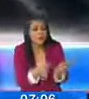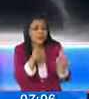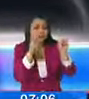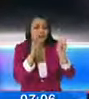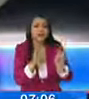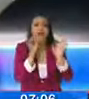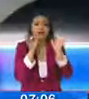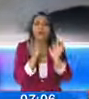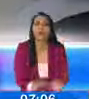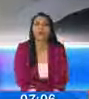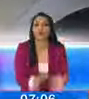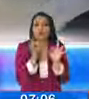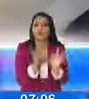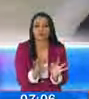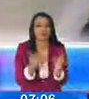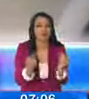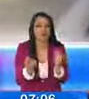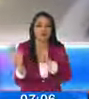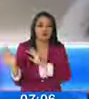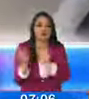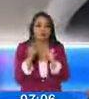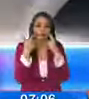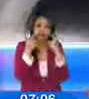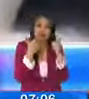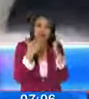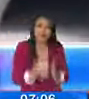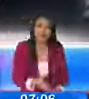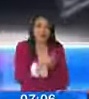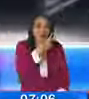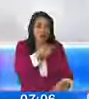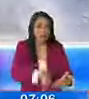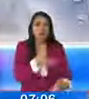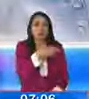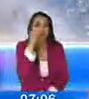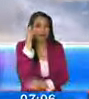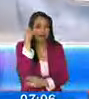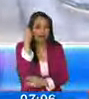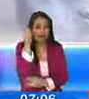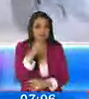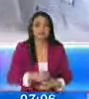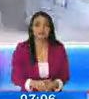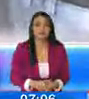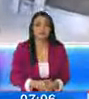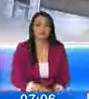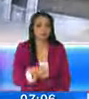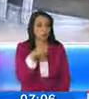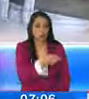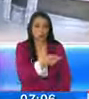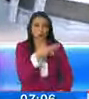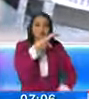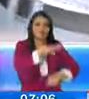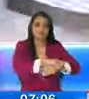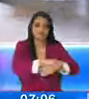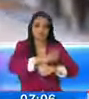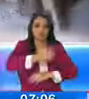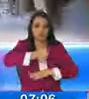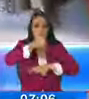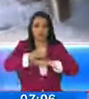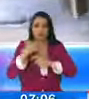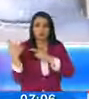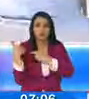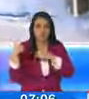lo último que habló. Enseguida el agente fiscal le leyó sus derechos. Queda aprehendido por una orden de autoridad competente